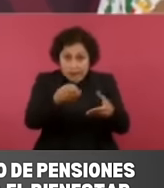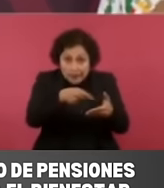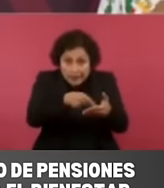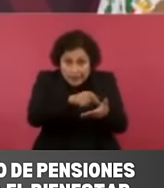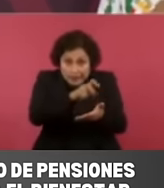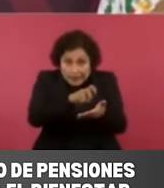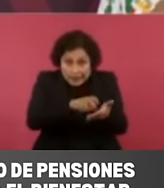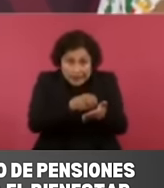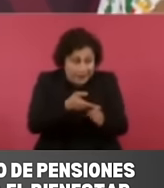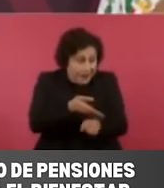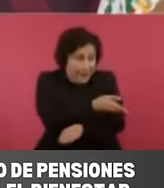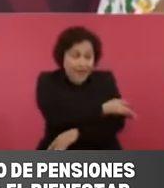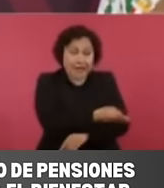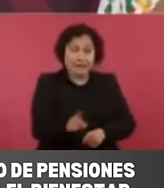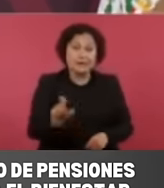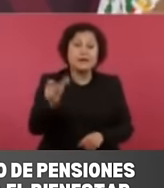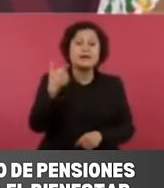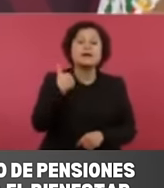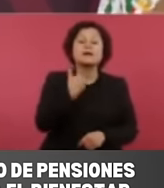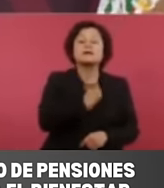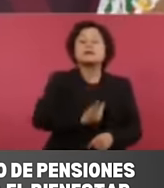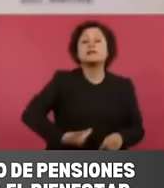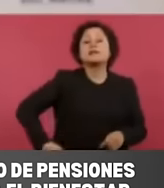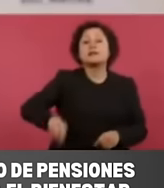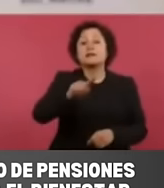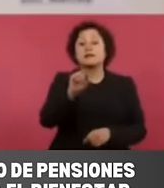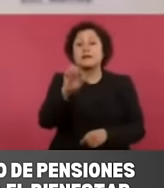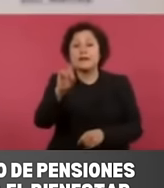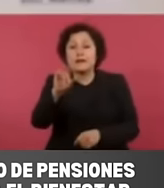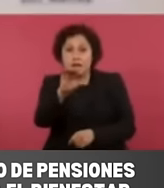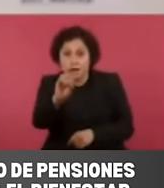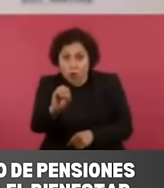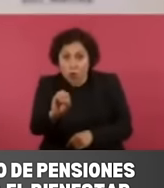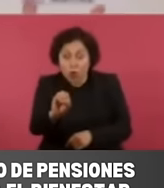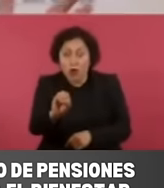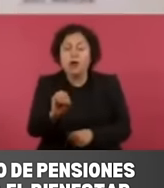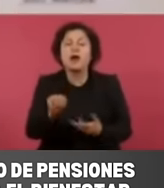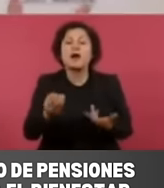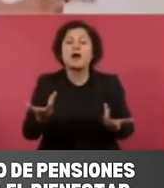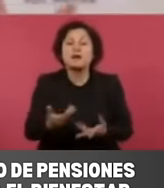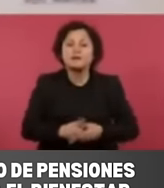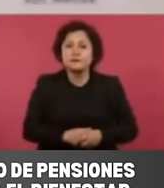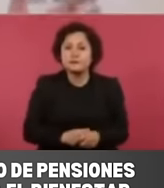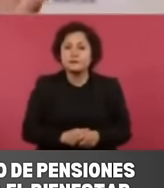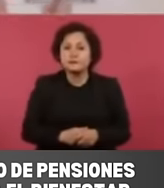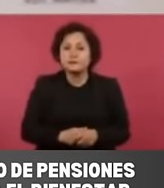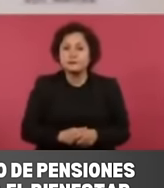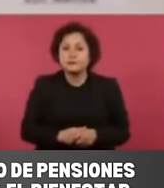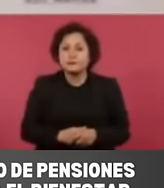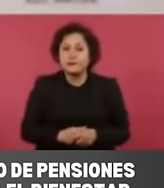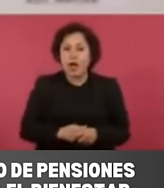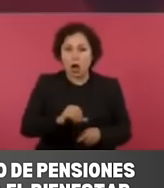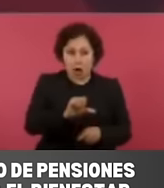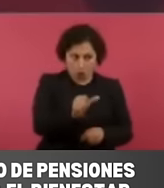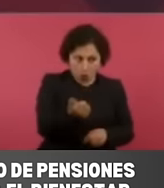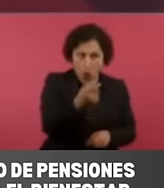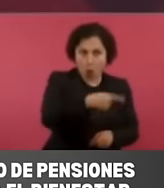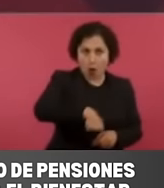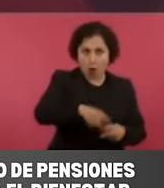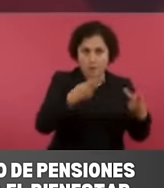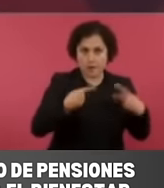¿Qué hizo Zedillo con el apoyo de otros